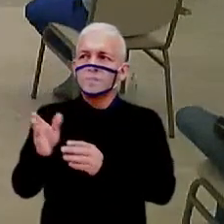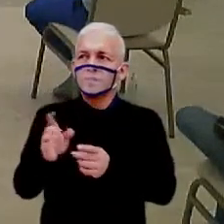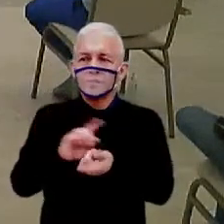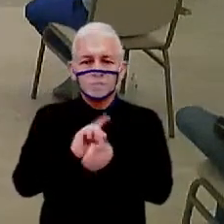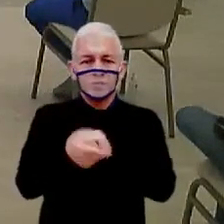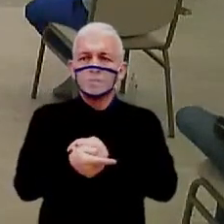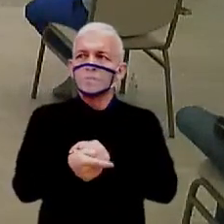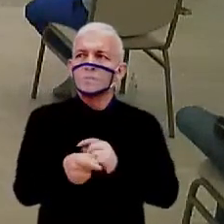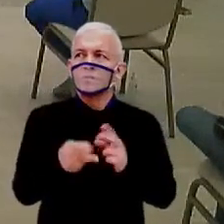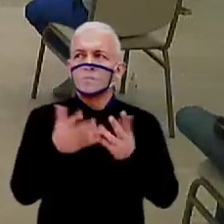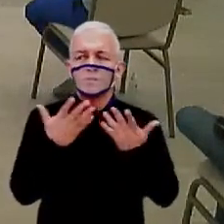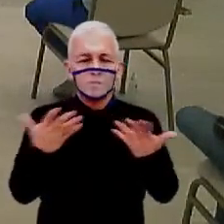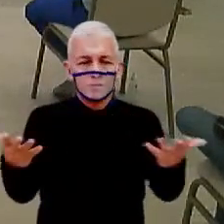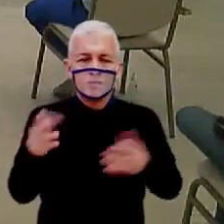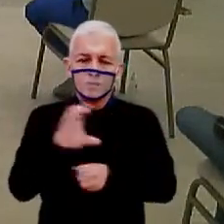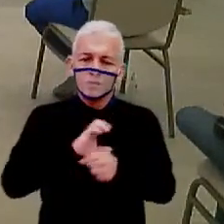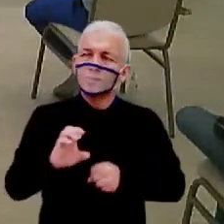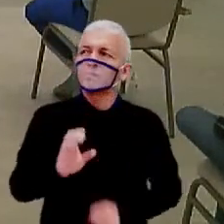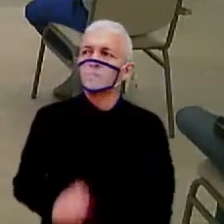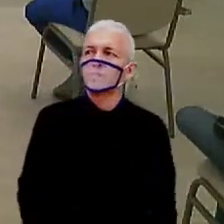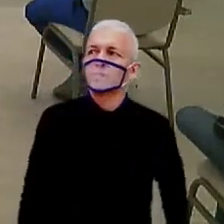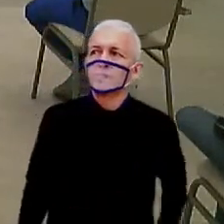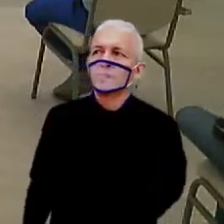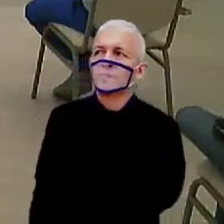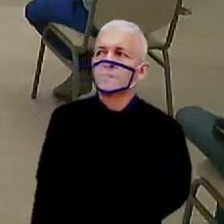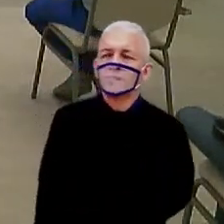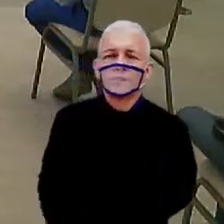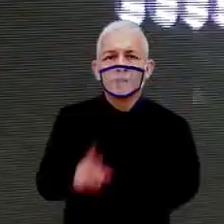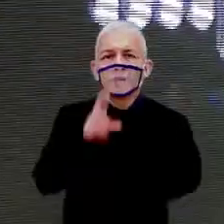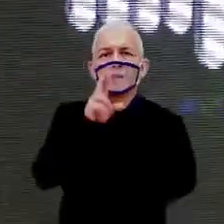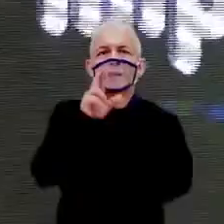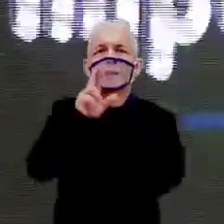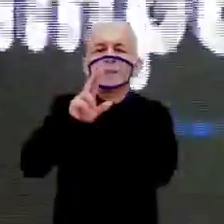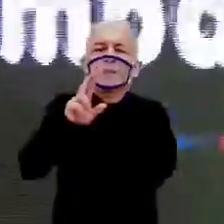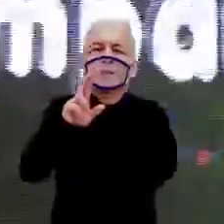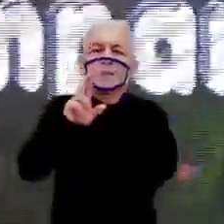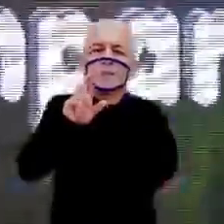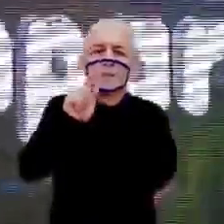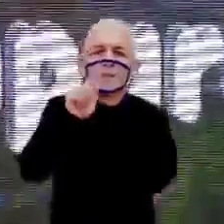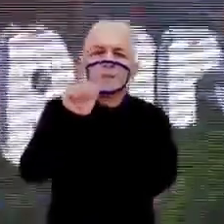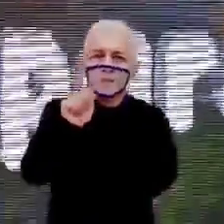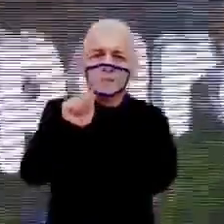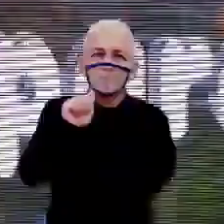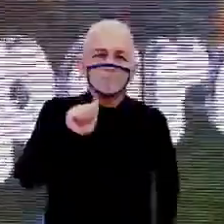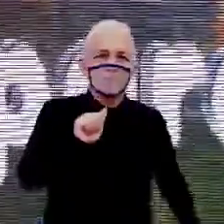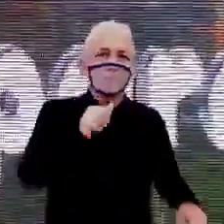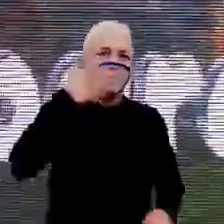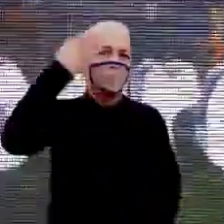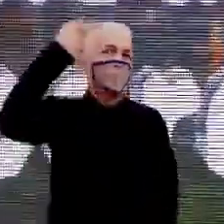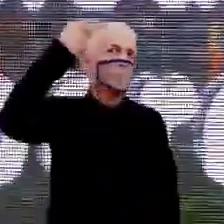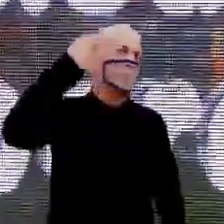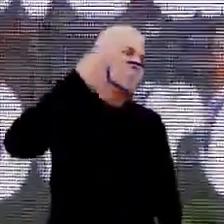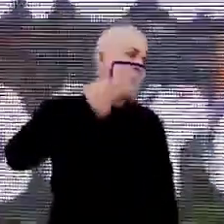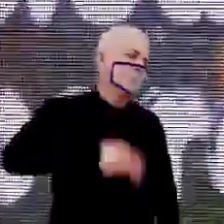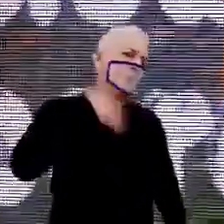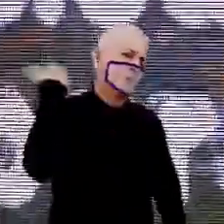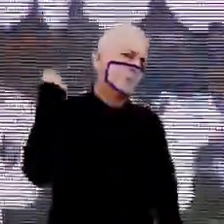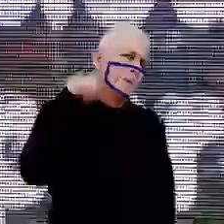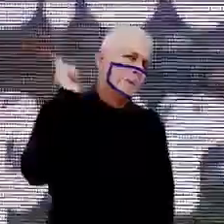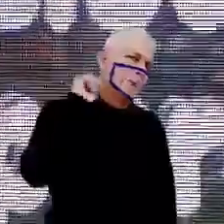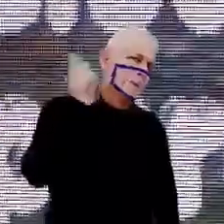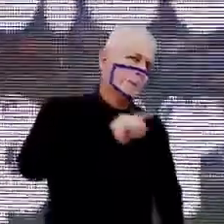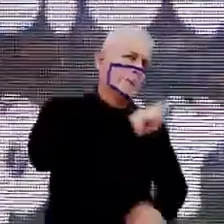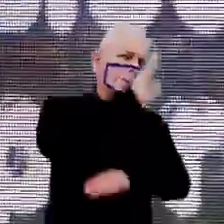muchas cosas en nuestra ciudad. Rafa es, como le digo yo, parte del centro histórico de nuestro